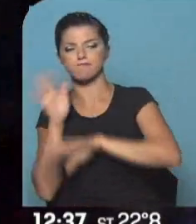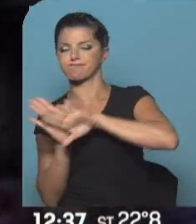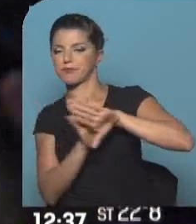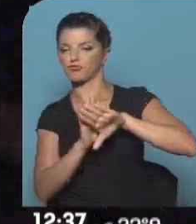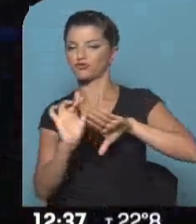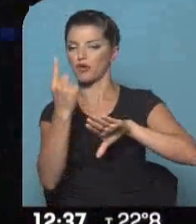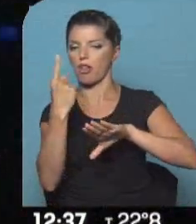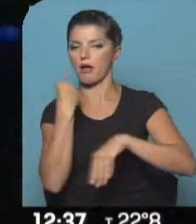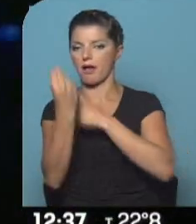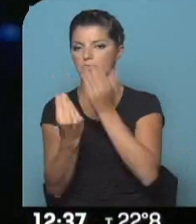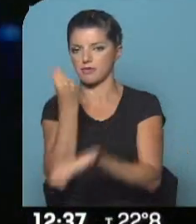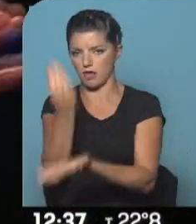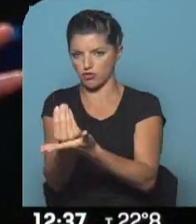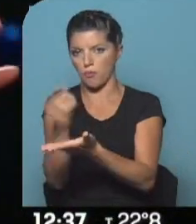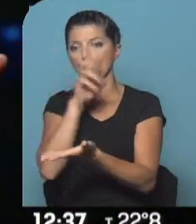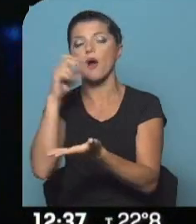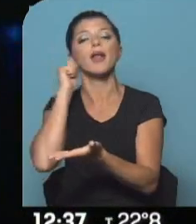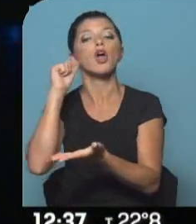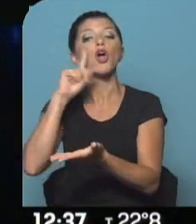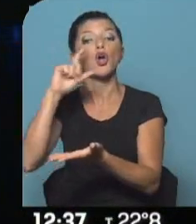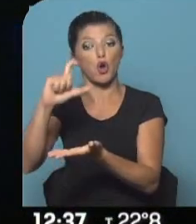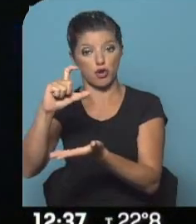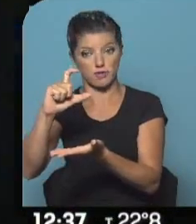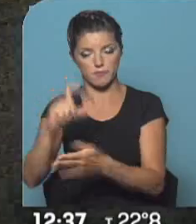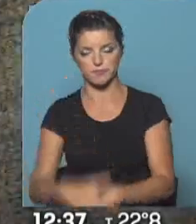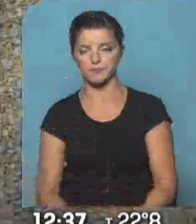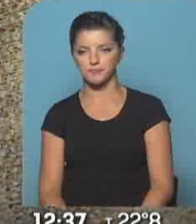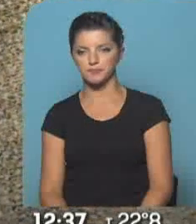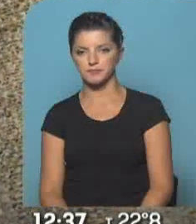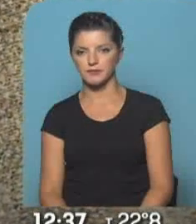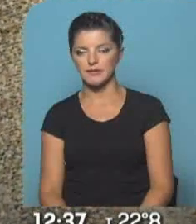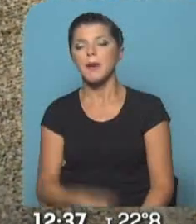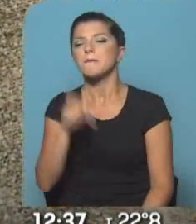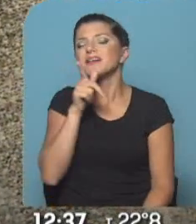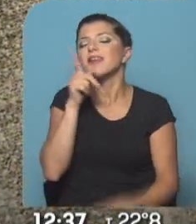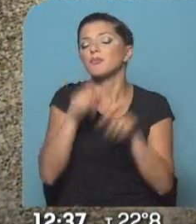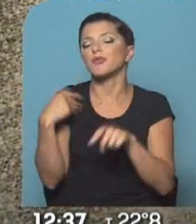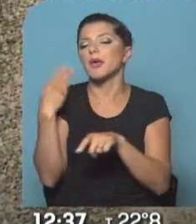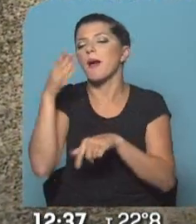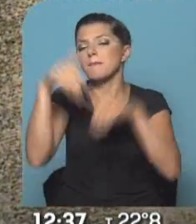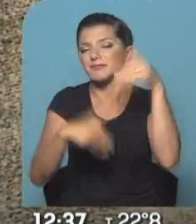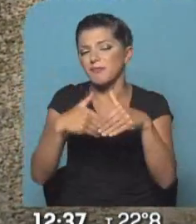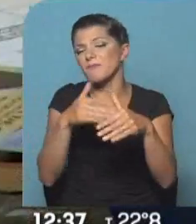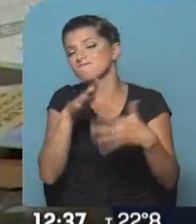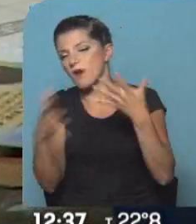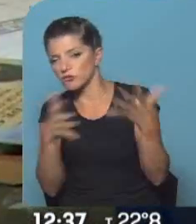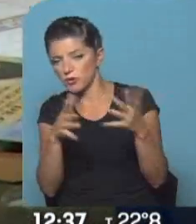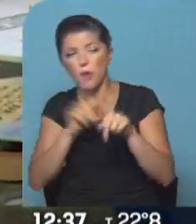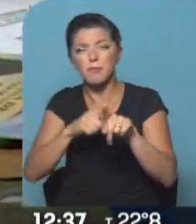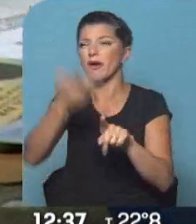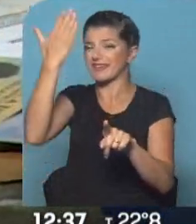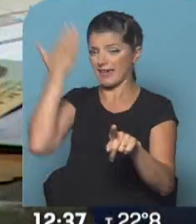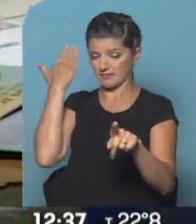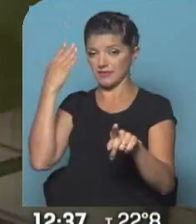la candidatura de Carolina Goic. Se prevé nuevamente un nivel moderado de participación como se viene dando desde que se aprobó el voto voluntario